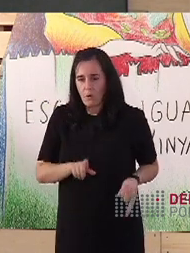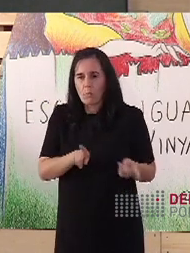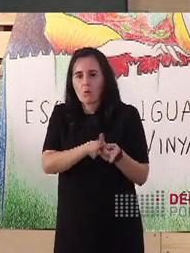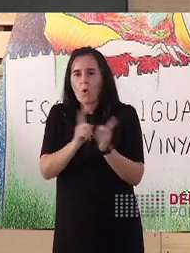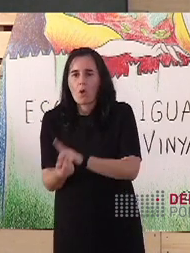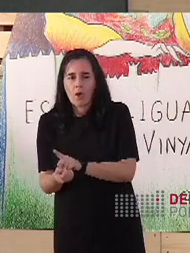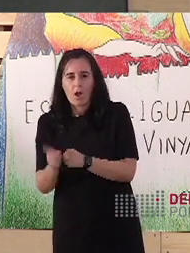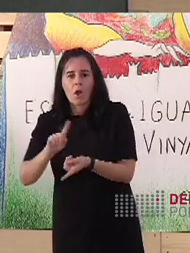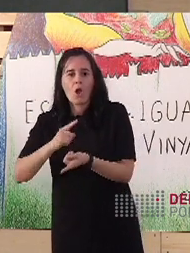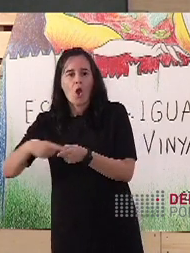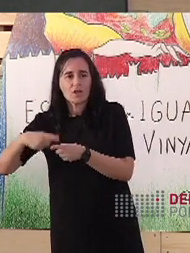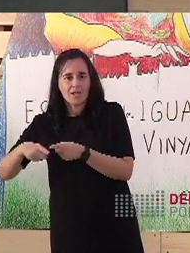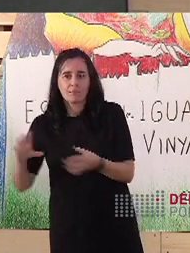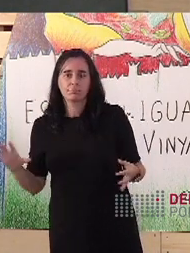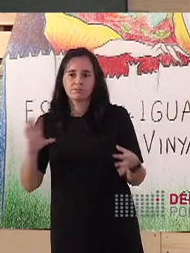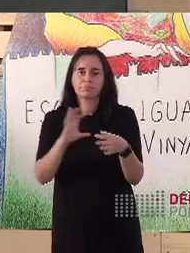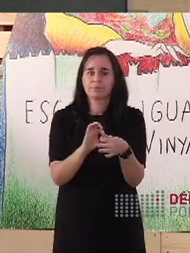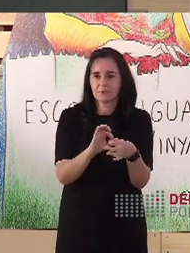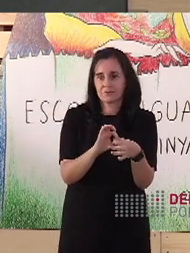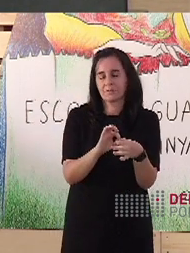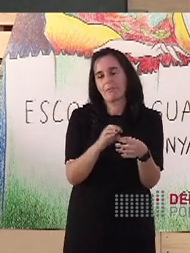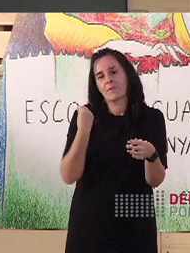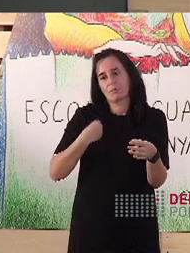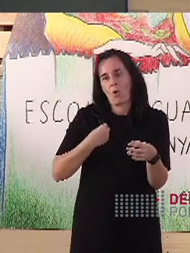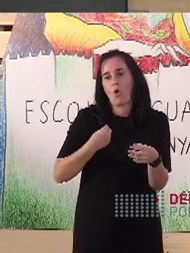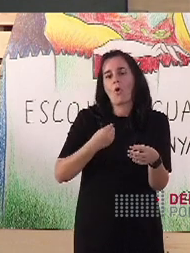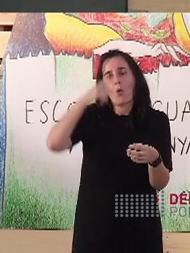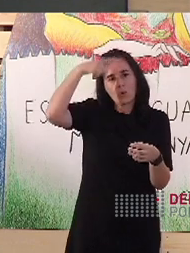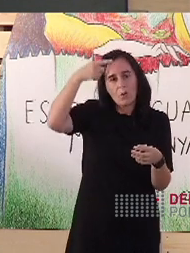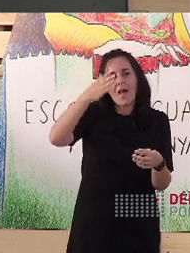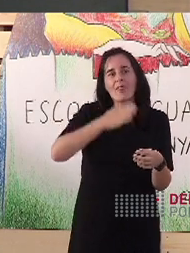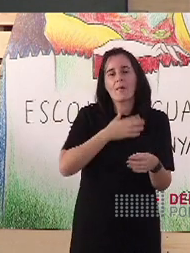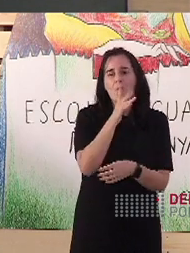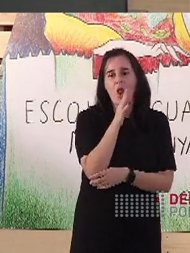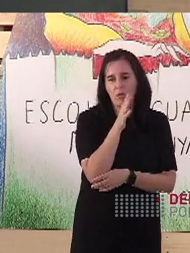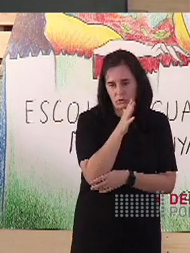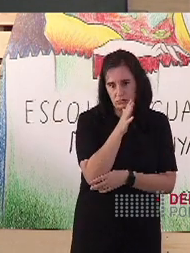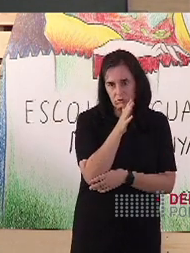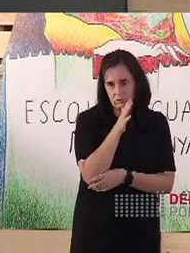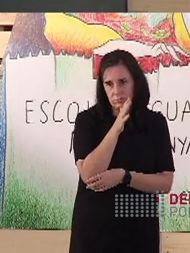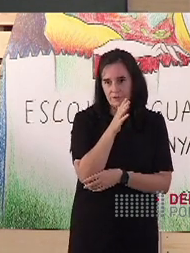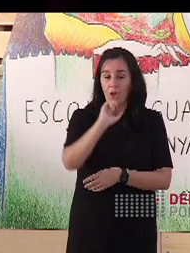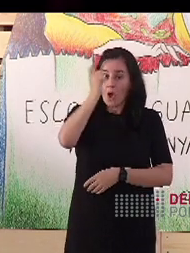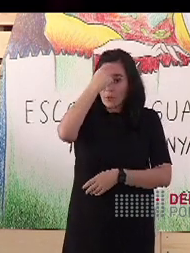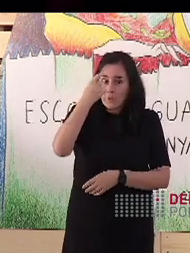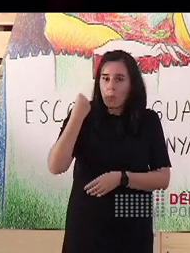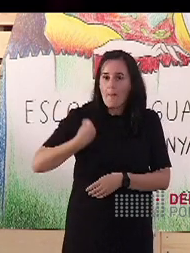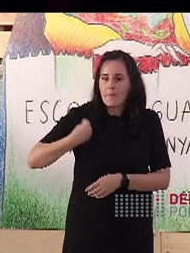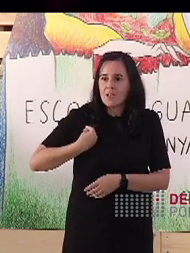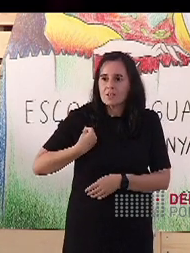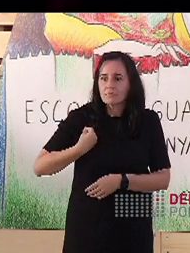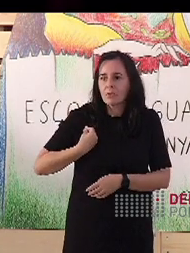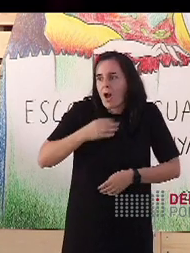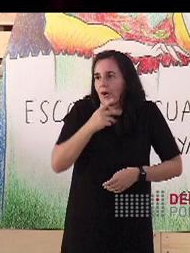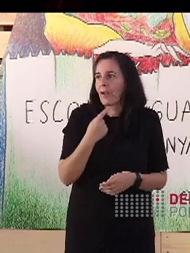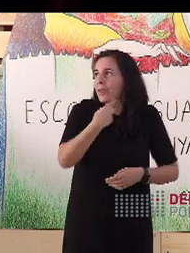es básicamente la fiesta padre en la pornografía, que es la cultura de la violación. Es un concepto que así lanzado